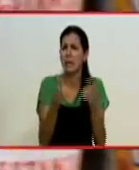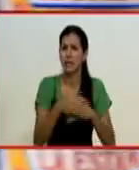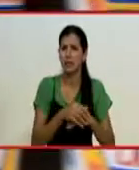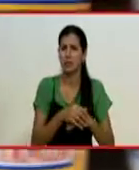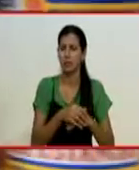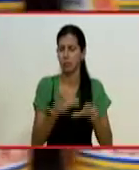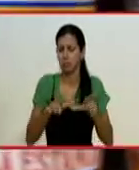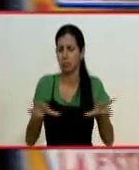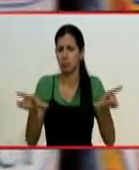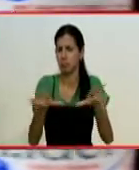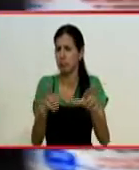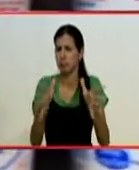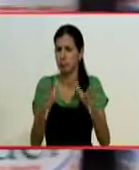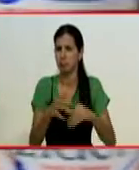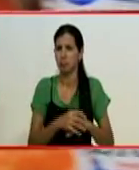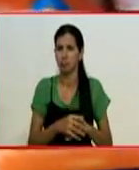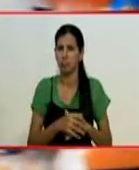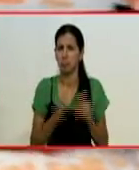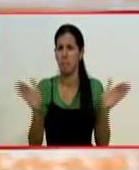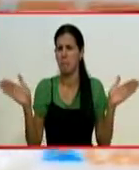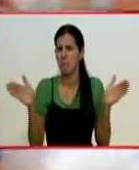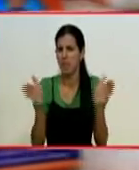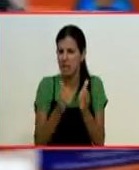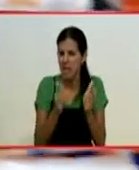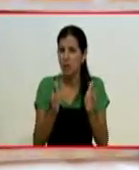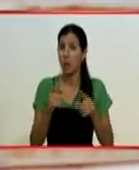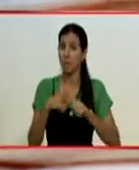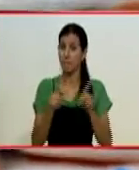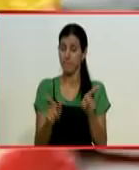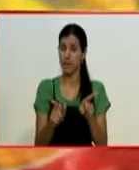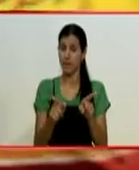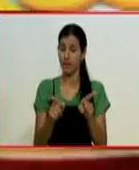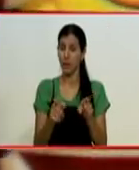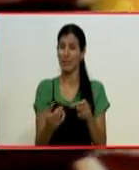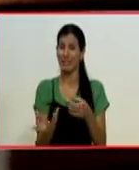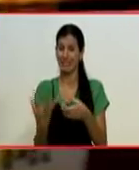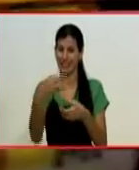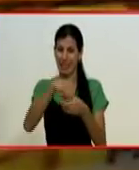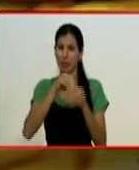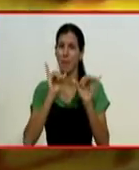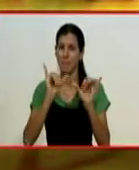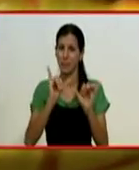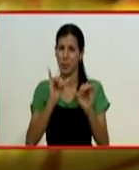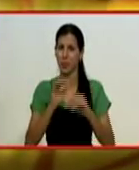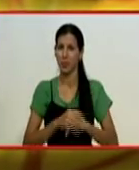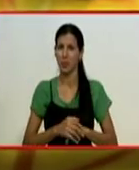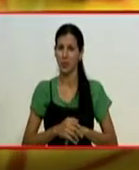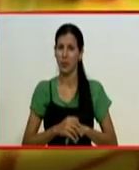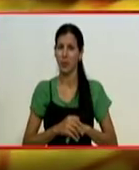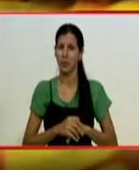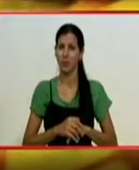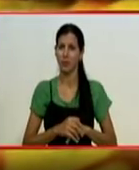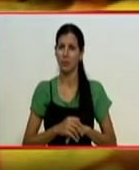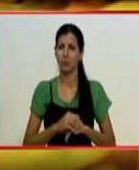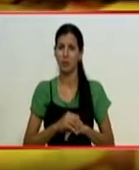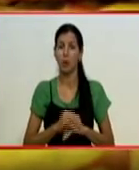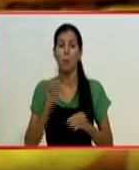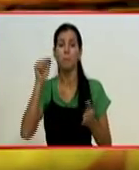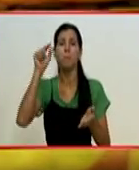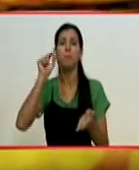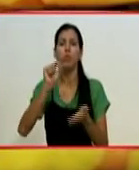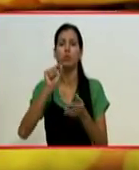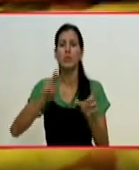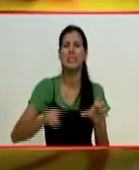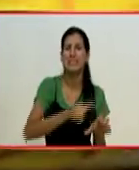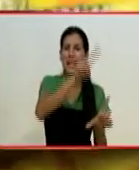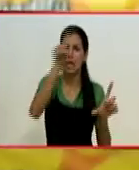espacio relativamente pequeño, pero que esté insertada en lo que nosotros llamamos punto y círculo en cada uno